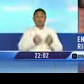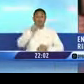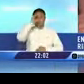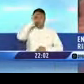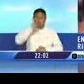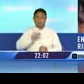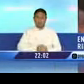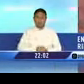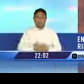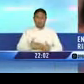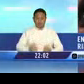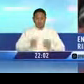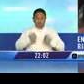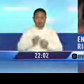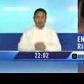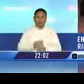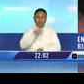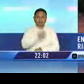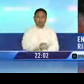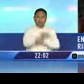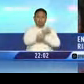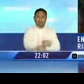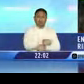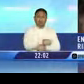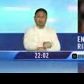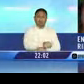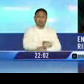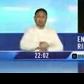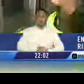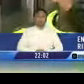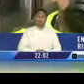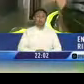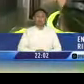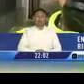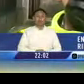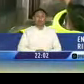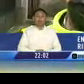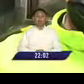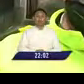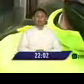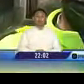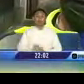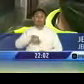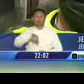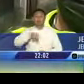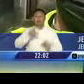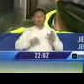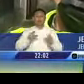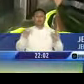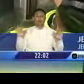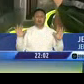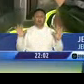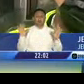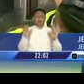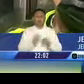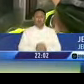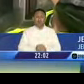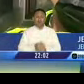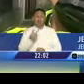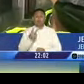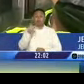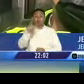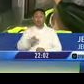lograron imponerse y llevaron a uno de los revoltosos detenido. Por la aglomeración de la gente no se pudo detener a las